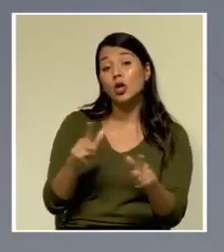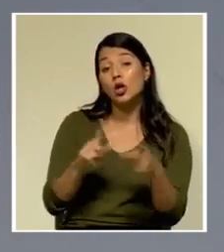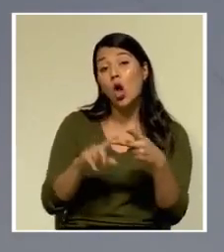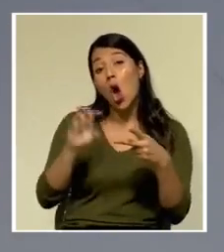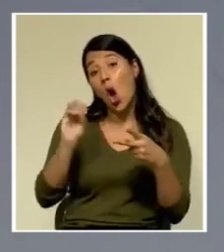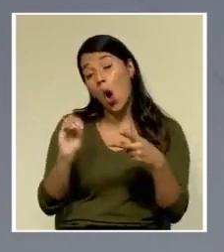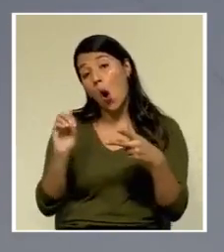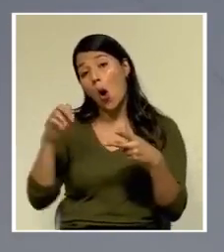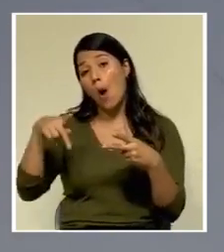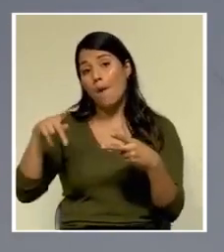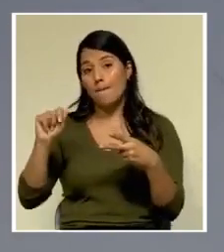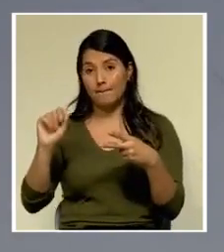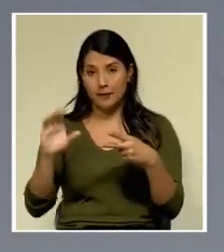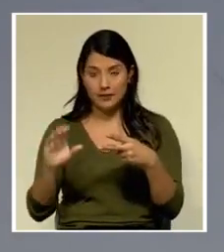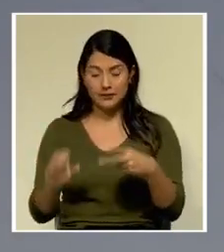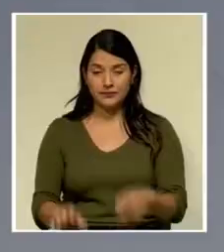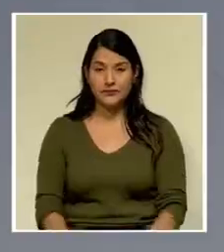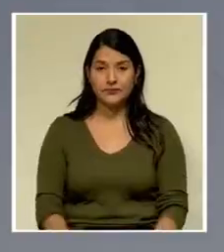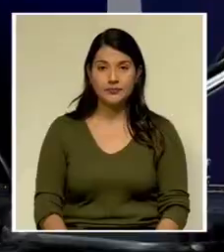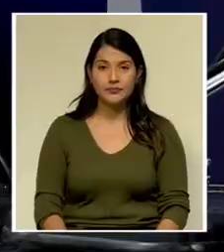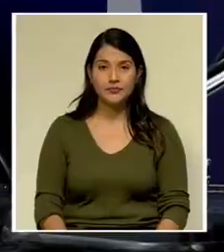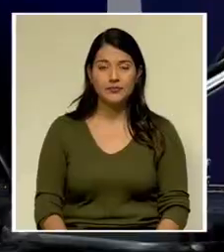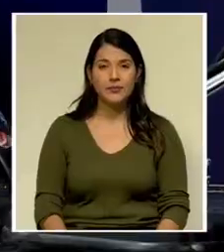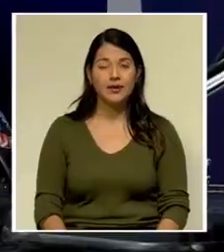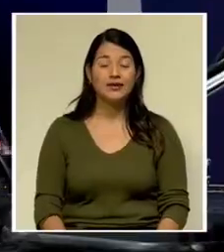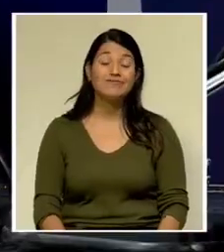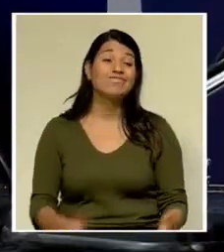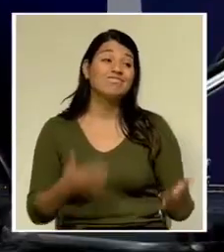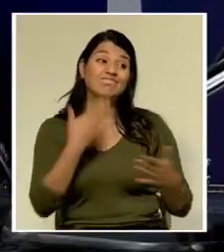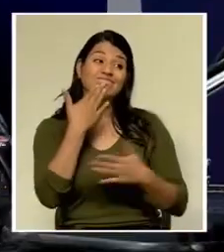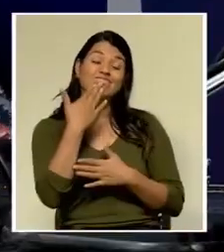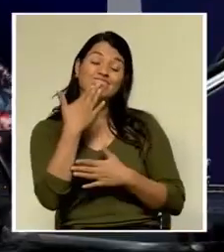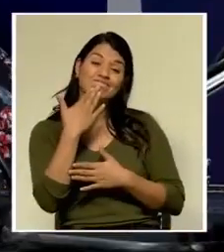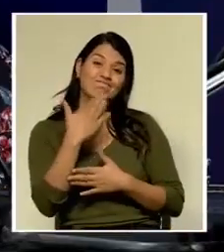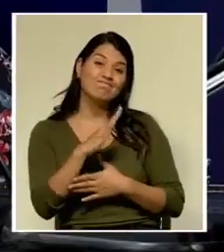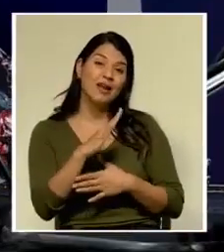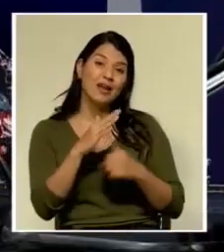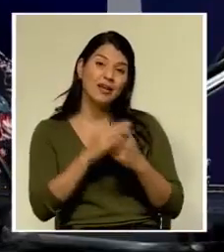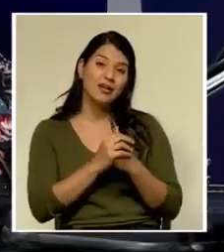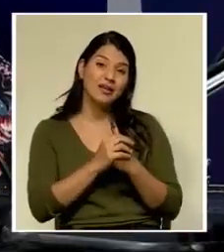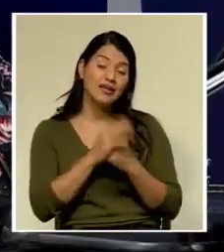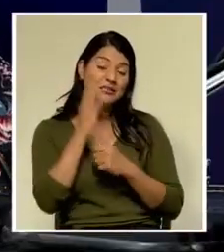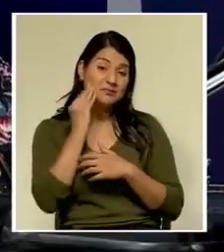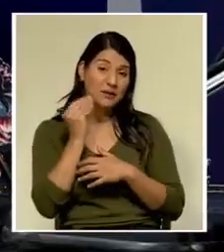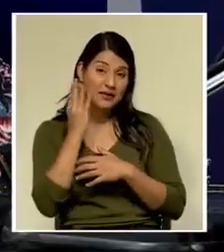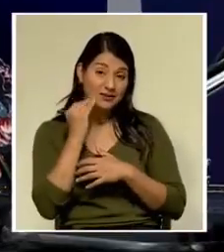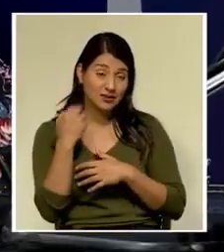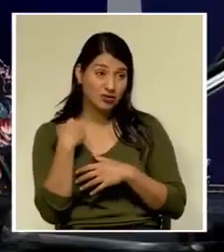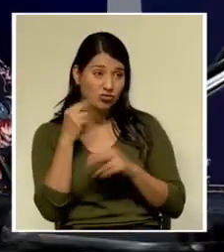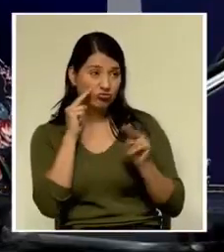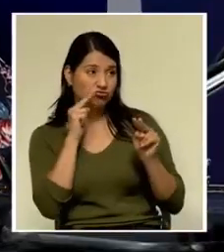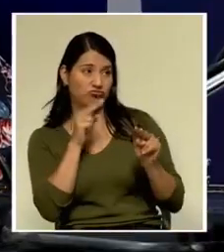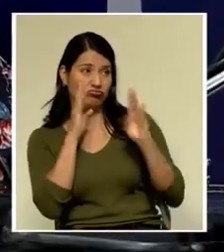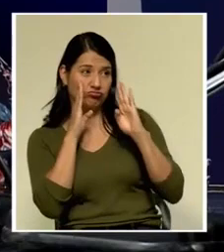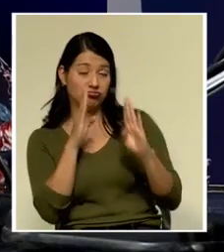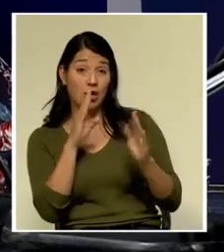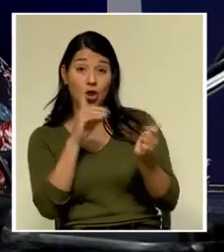con el Partido Acción Ciudadana. Un mal sabor de boca que, poniéndole atención al doctor